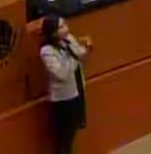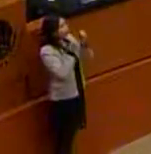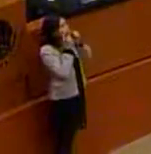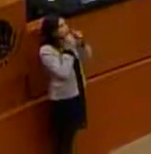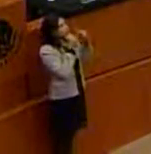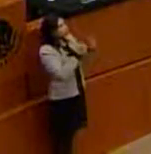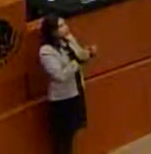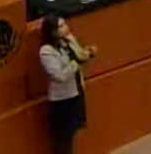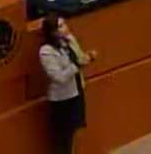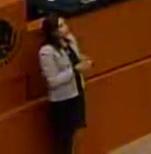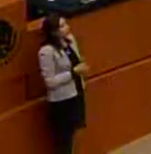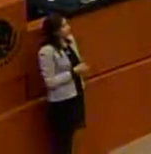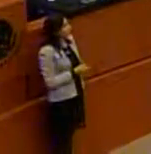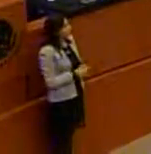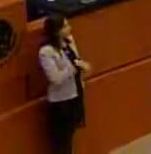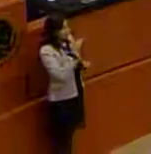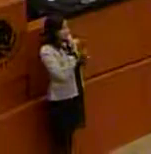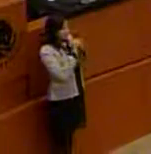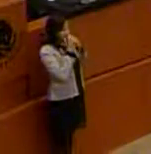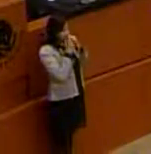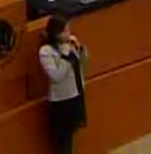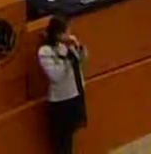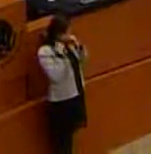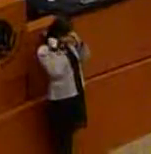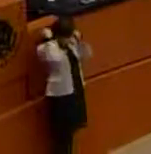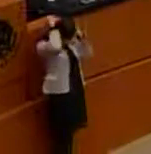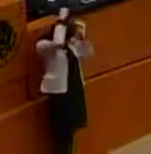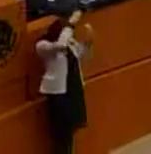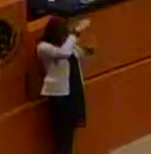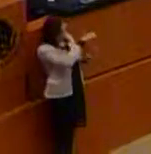Vamos a escuchar a Gabriel Barta.